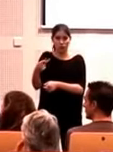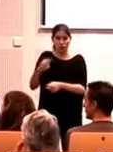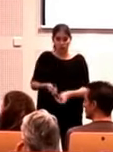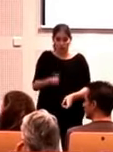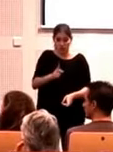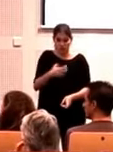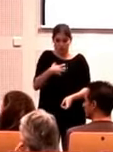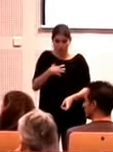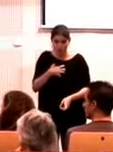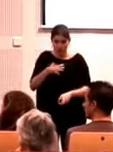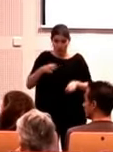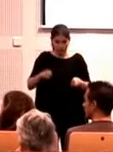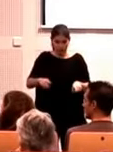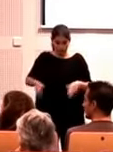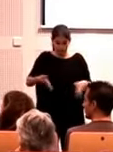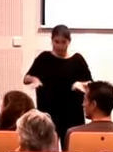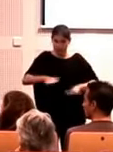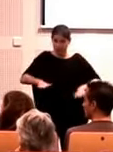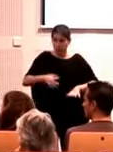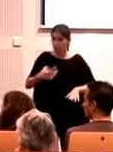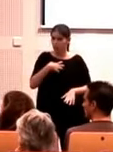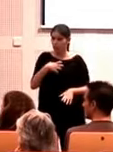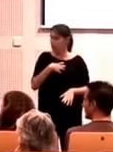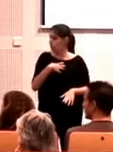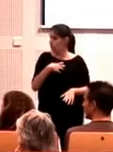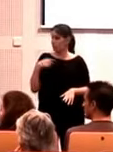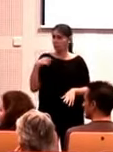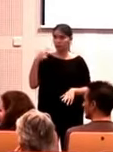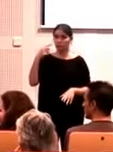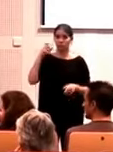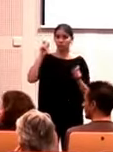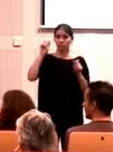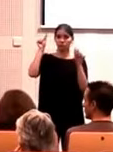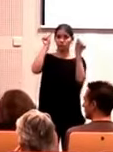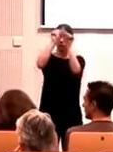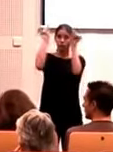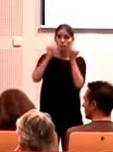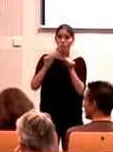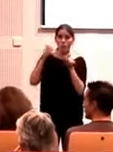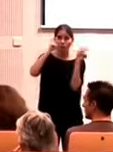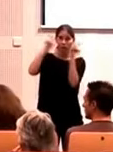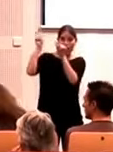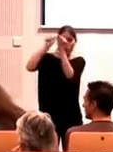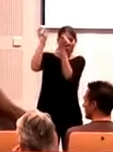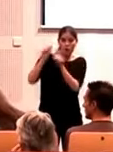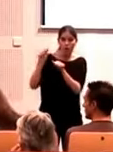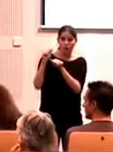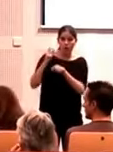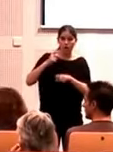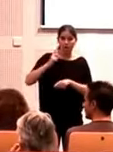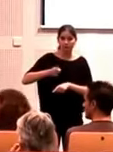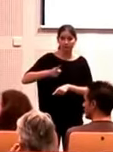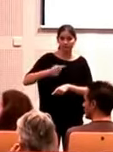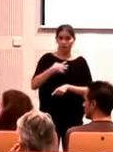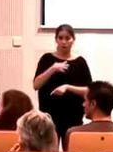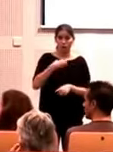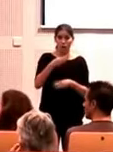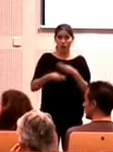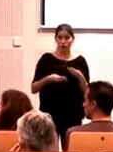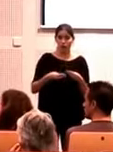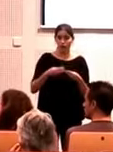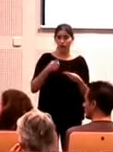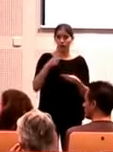mueve las caderas. Todo lo que yo tenía en mi cabeza como modelo genital, evidentemente no lo podía hacer. Mi primera